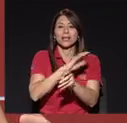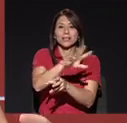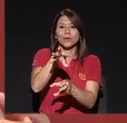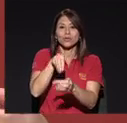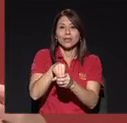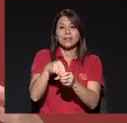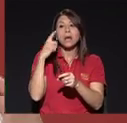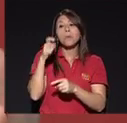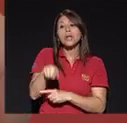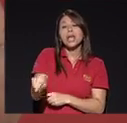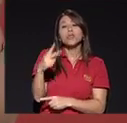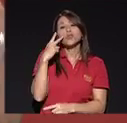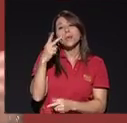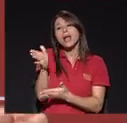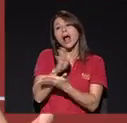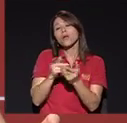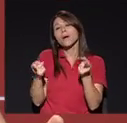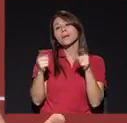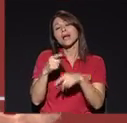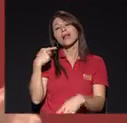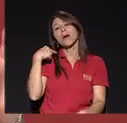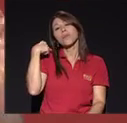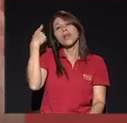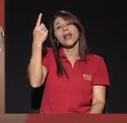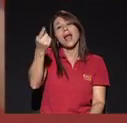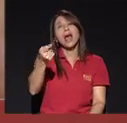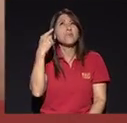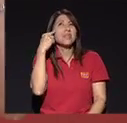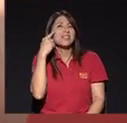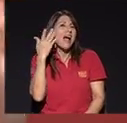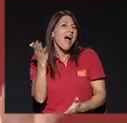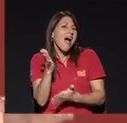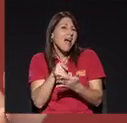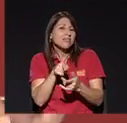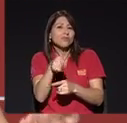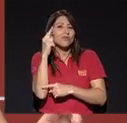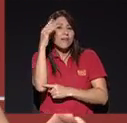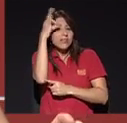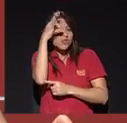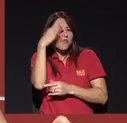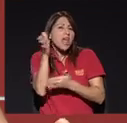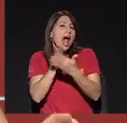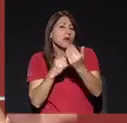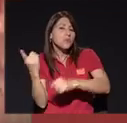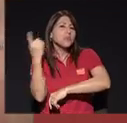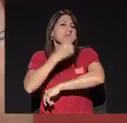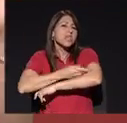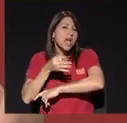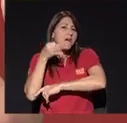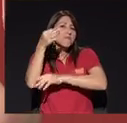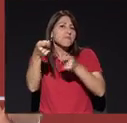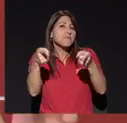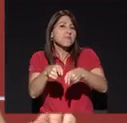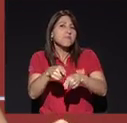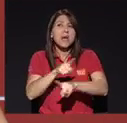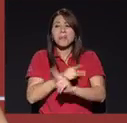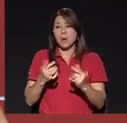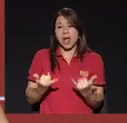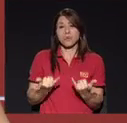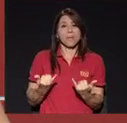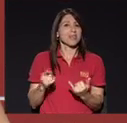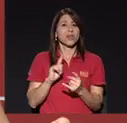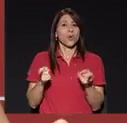como dice Patricia, lo ven muy lejano, es una filosofía que algún día se va a alcanzar y en la sociedad actual esto no